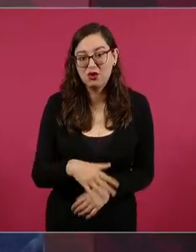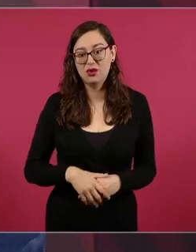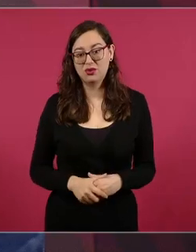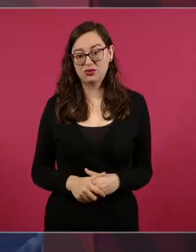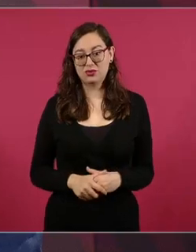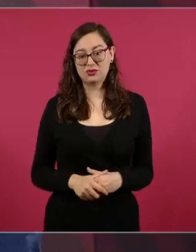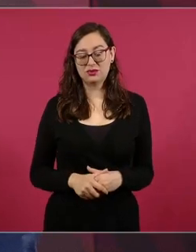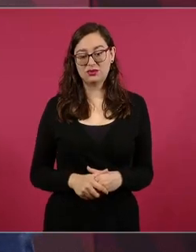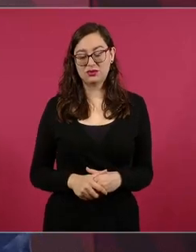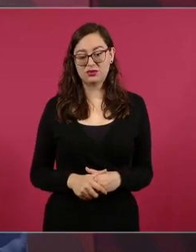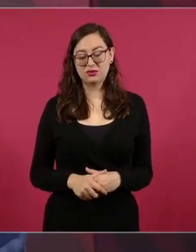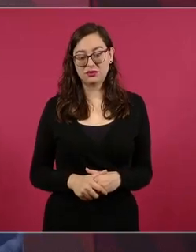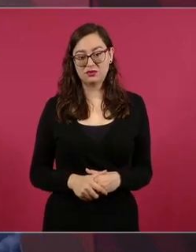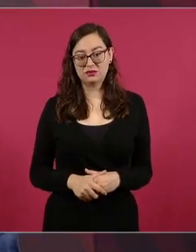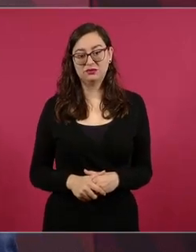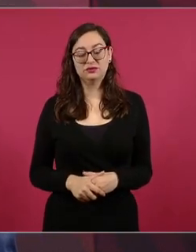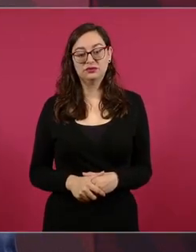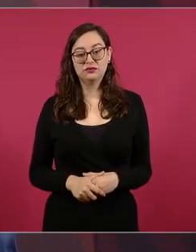que la deshonestidad